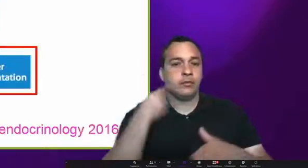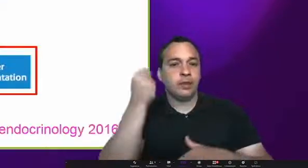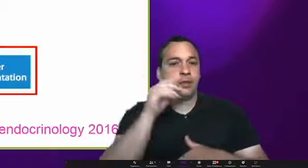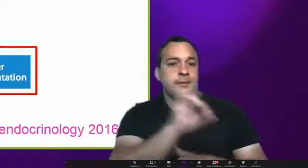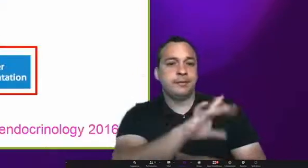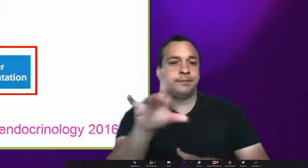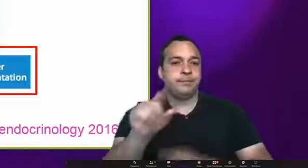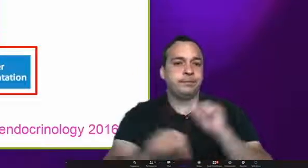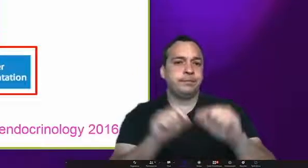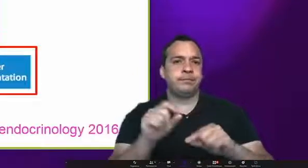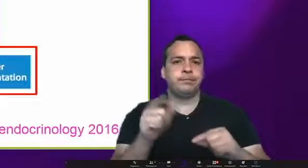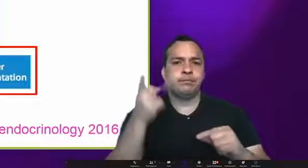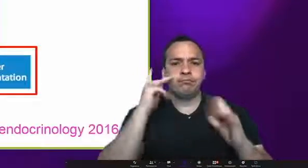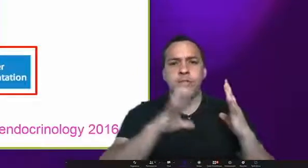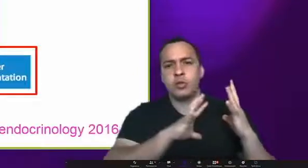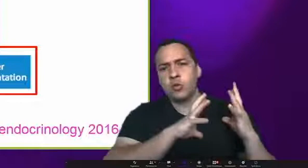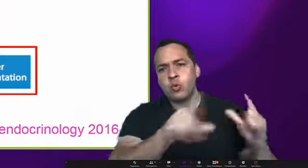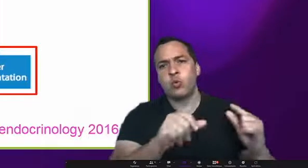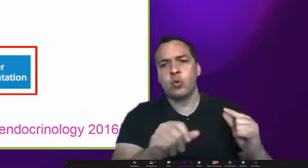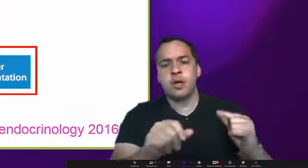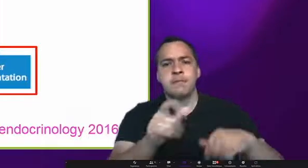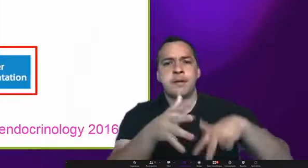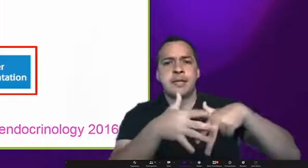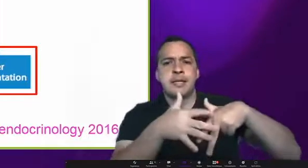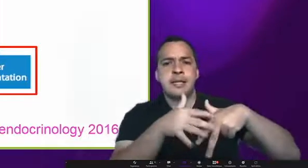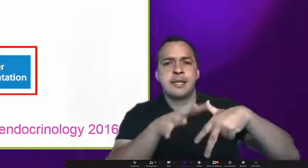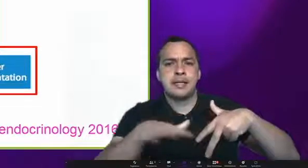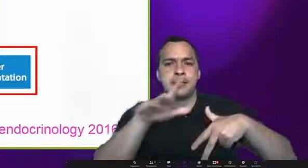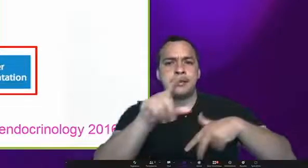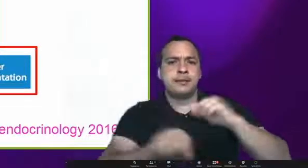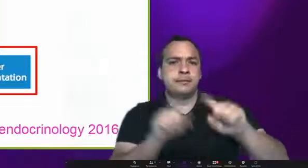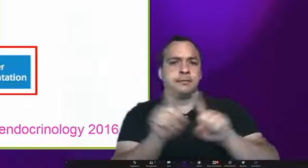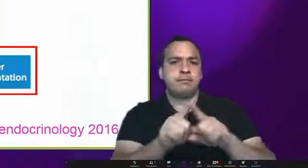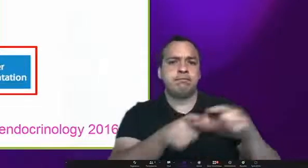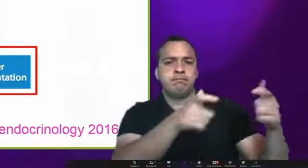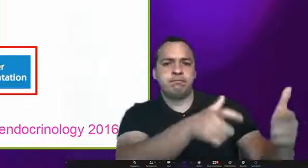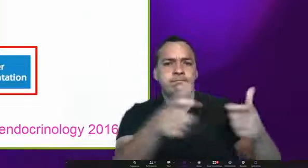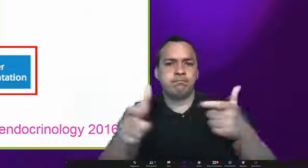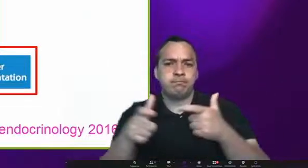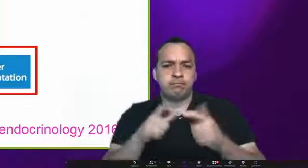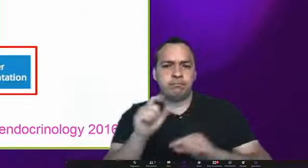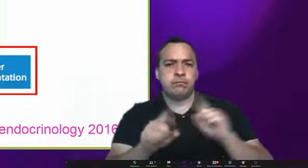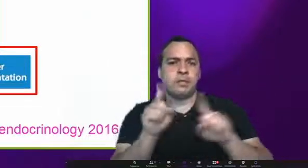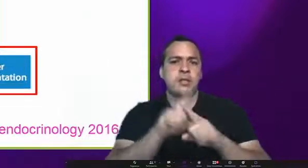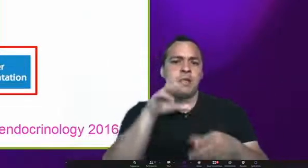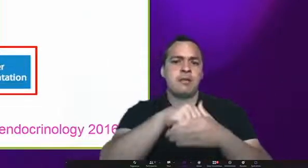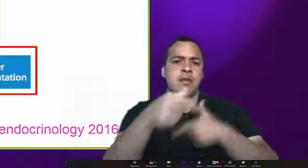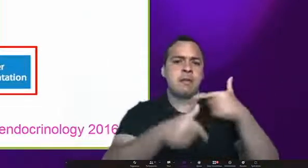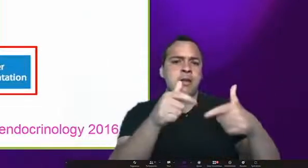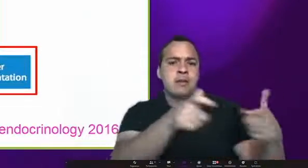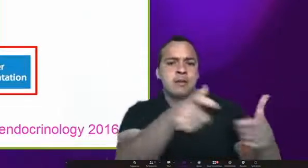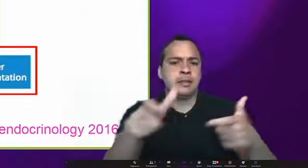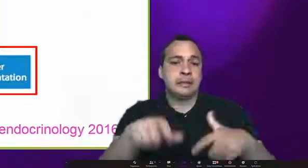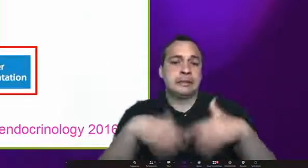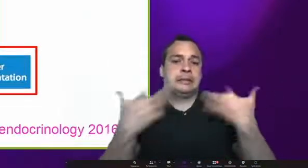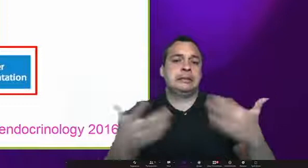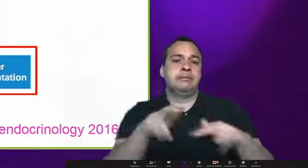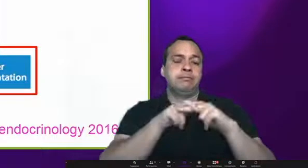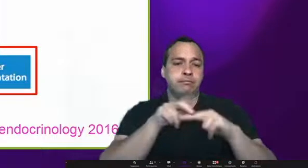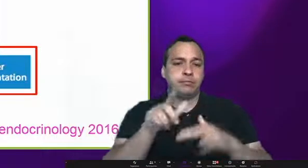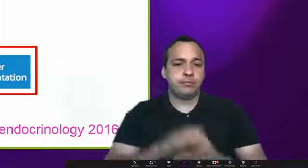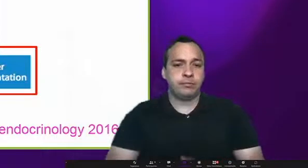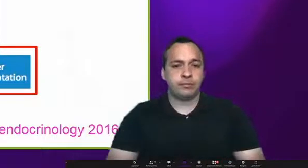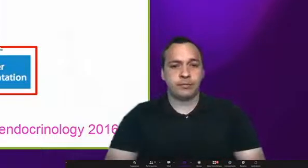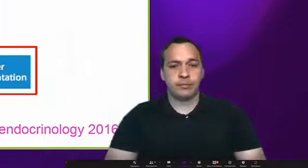nuestros pacientes y en el lugar donde nosotros trabajamos. Queda reservado solo al menos del 1%, casos